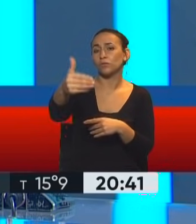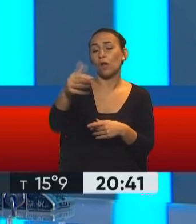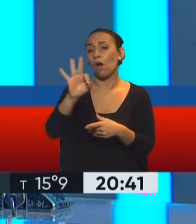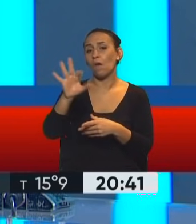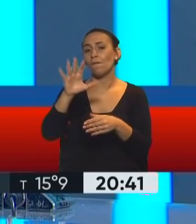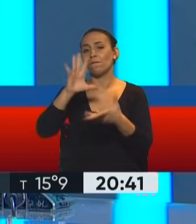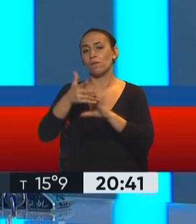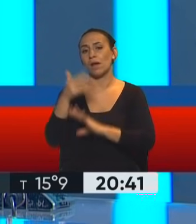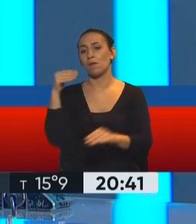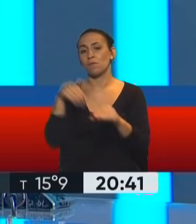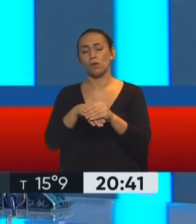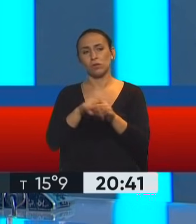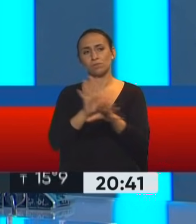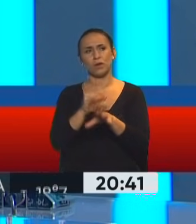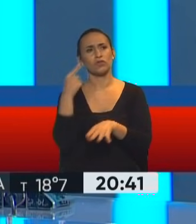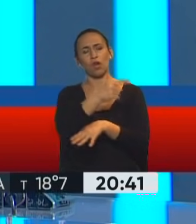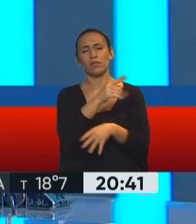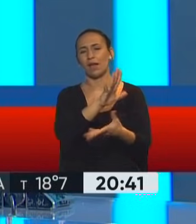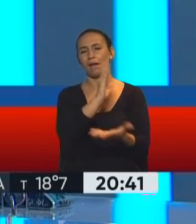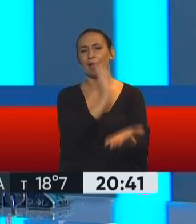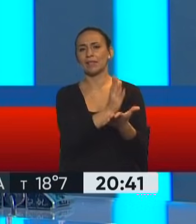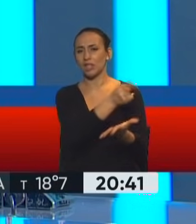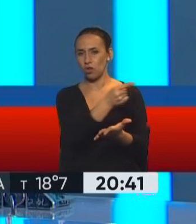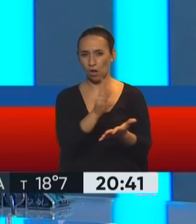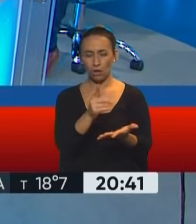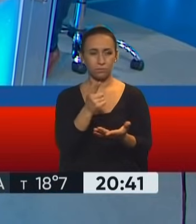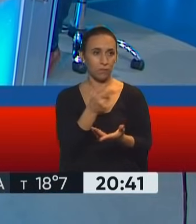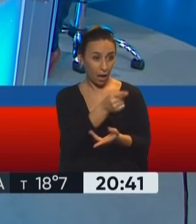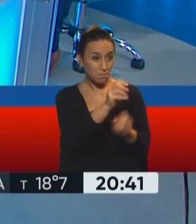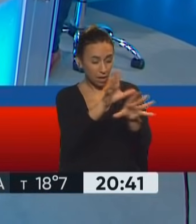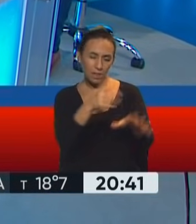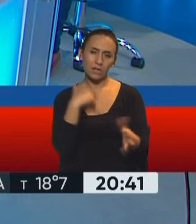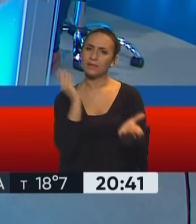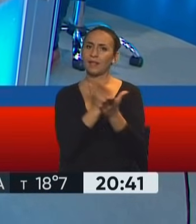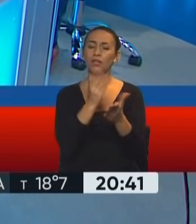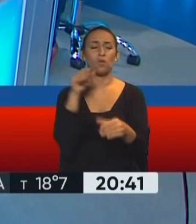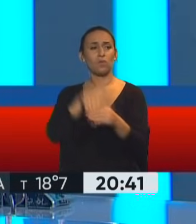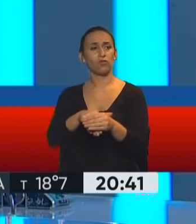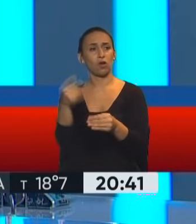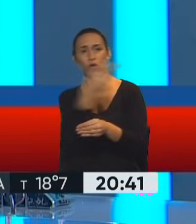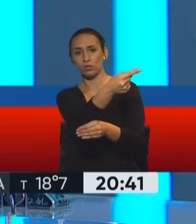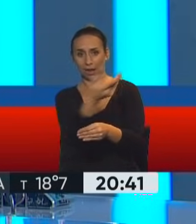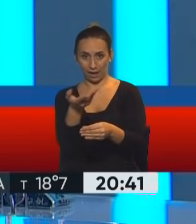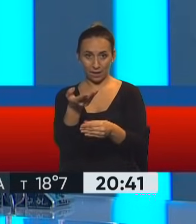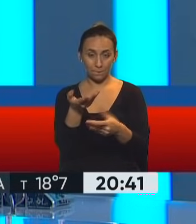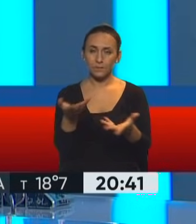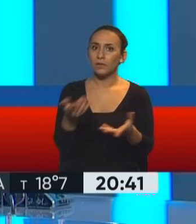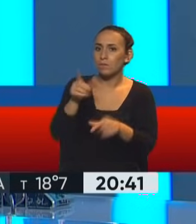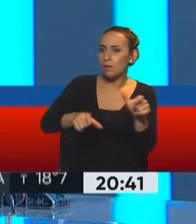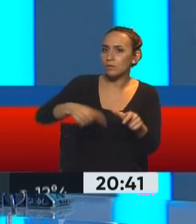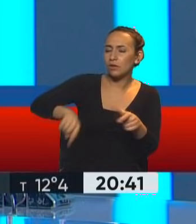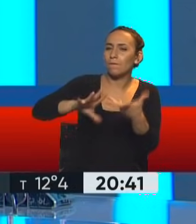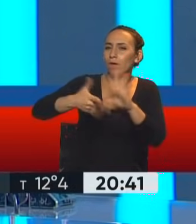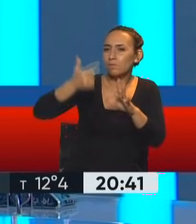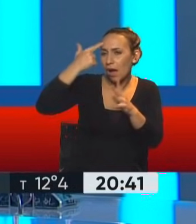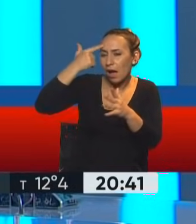si vota llamando la atención. Me parece que lo que estamos discutiendo, poniendo diferentes énfasis, es qué vota la gente cuando vota y tratar de entender qué votó esta vez